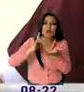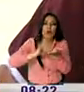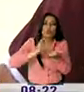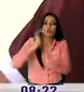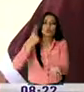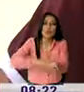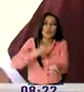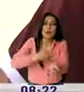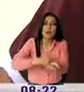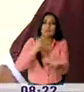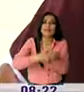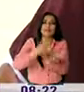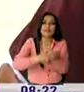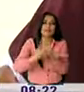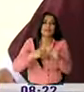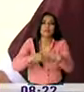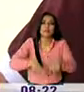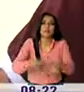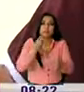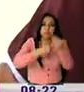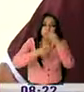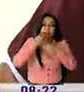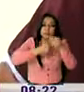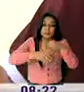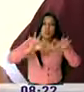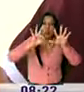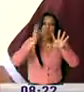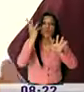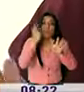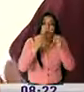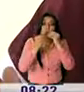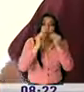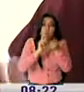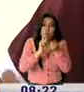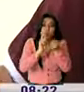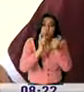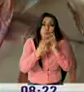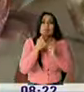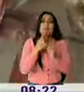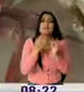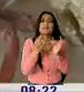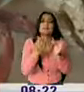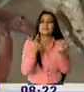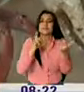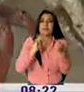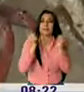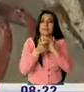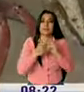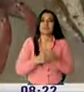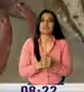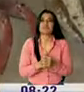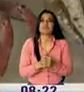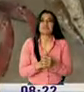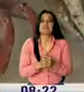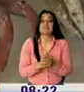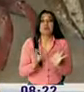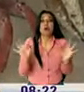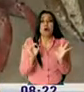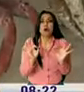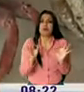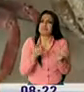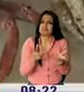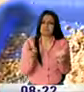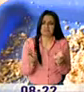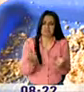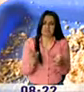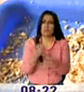plátano. Y durante 8 días ello cambia el sabor. Y si usted tenía en su cabeza que era el tradicional cangrejo rojo,